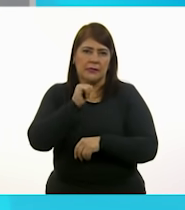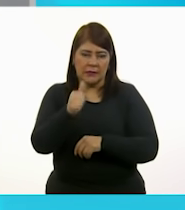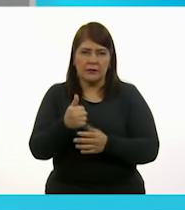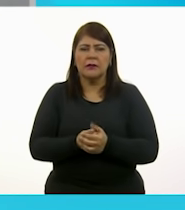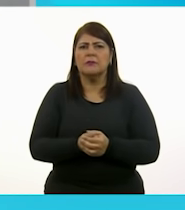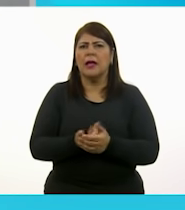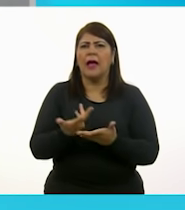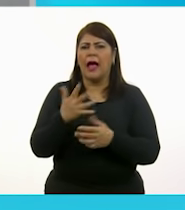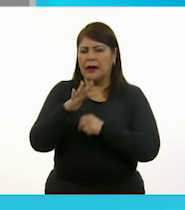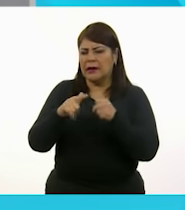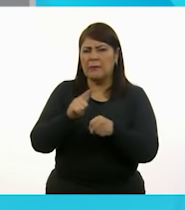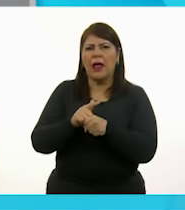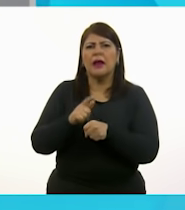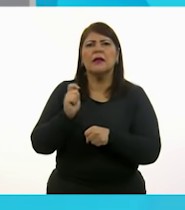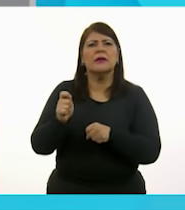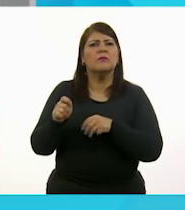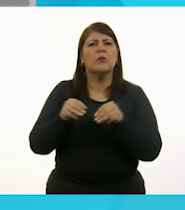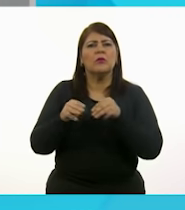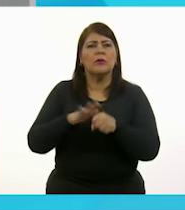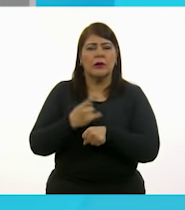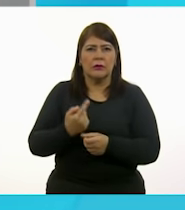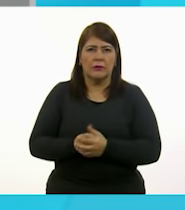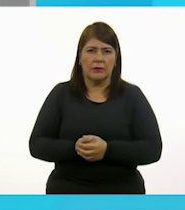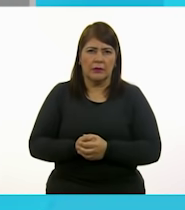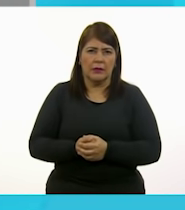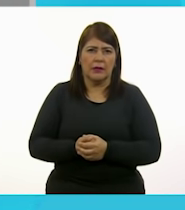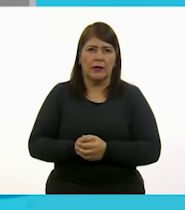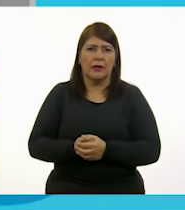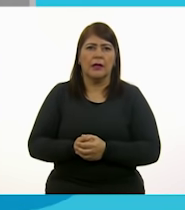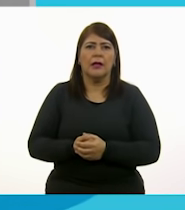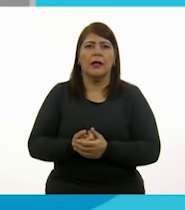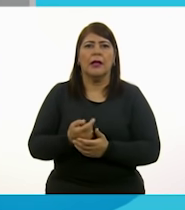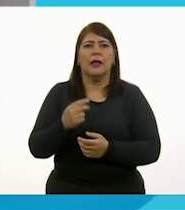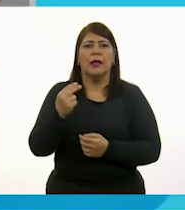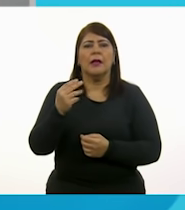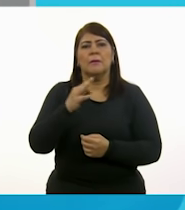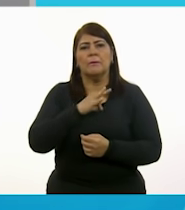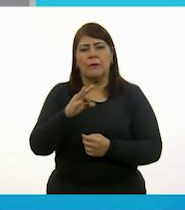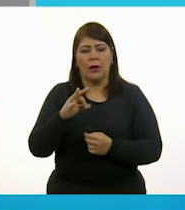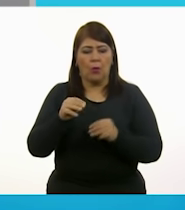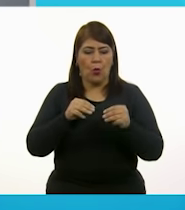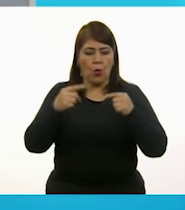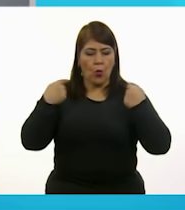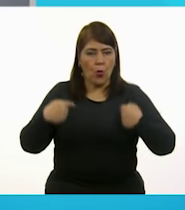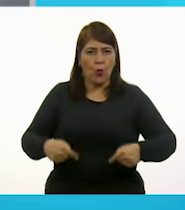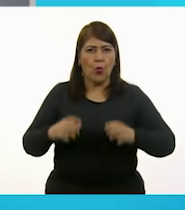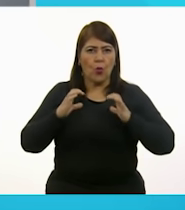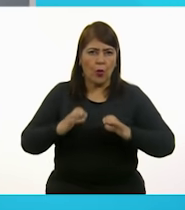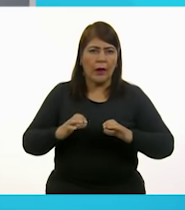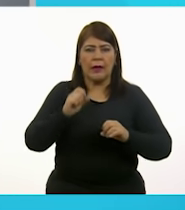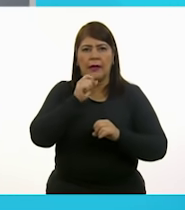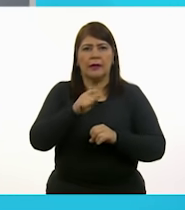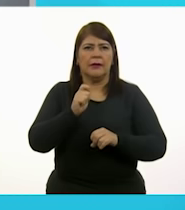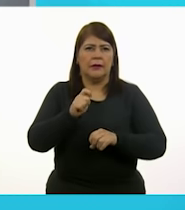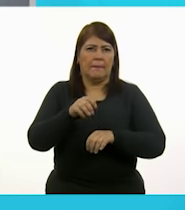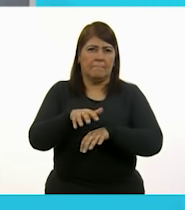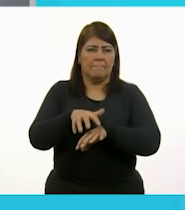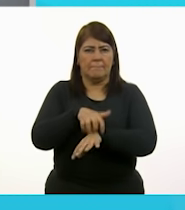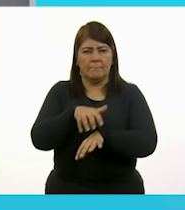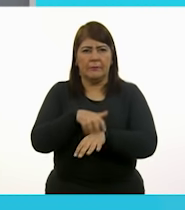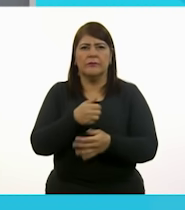qué se mueven los animales? Gracias a sus patitas o a su cuerpo ¿Por qué se mueven los animales?